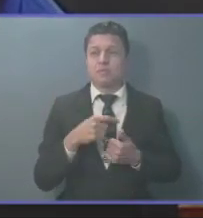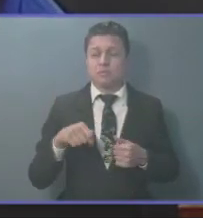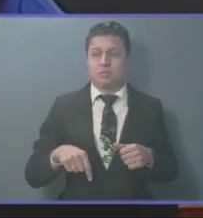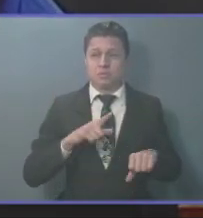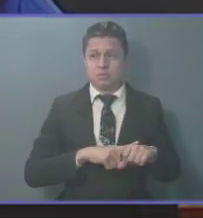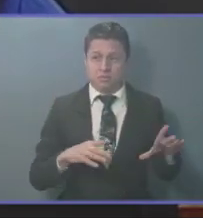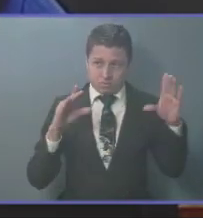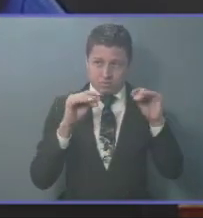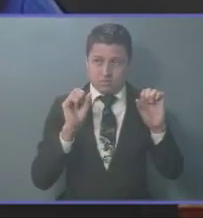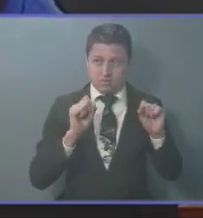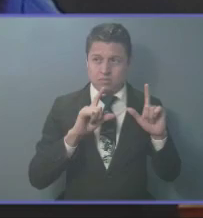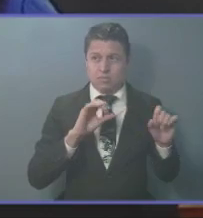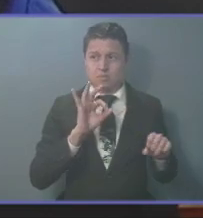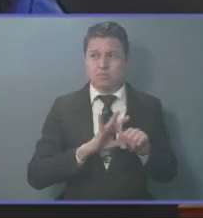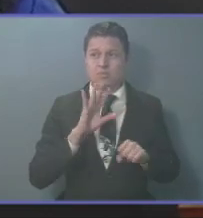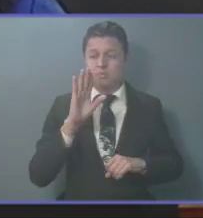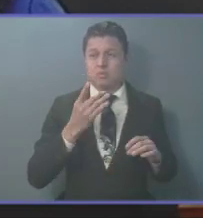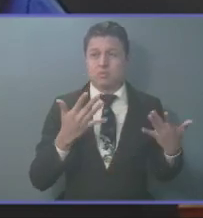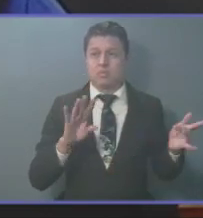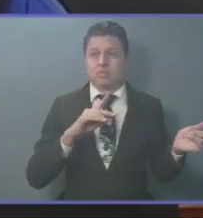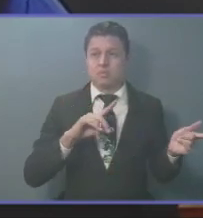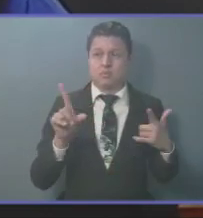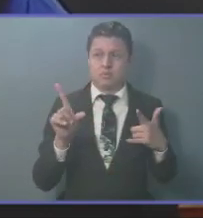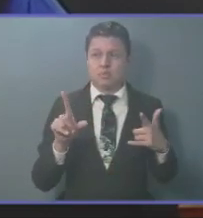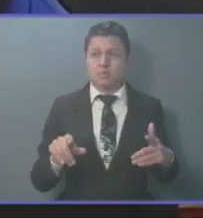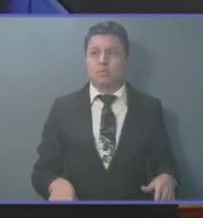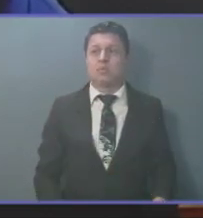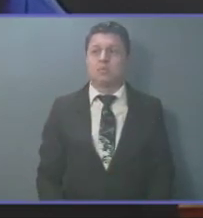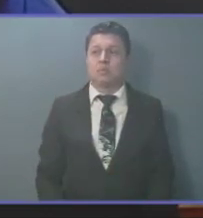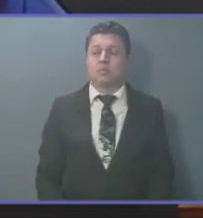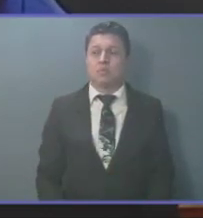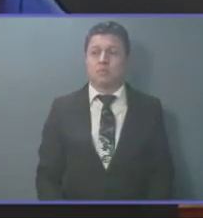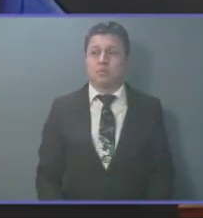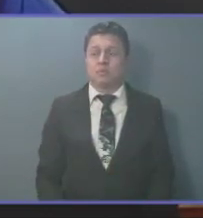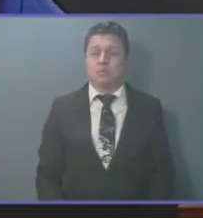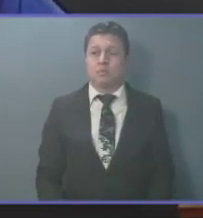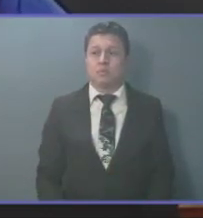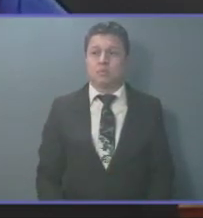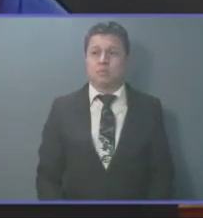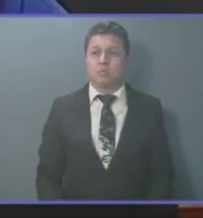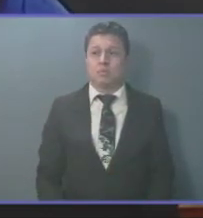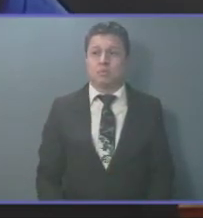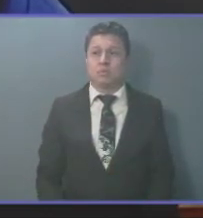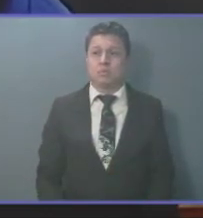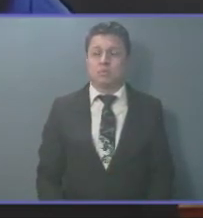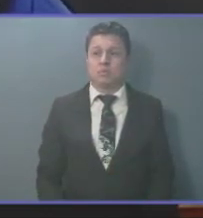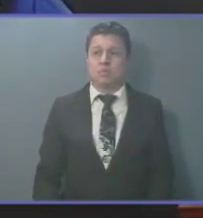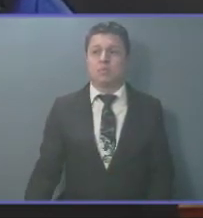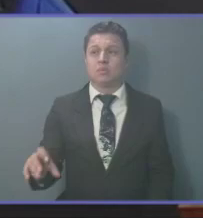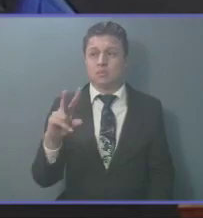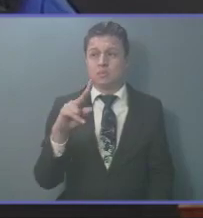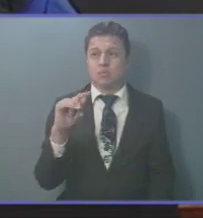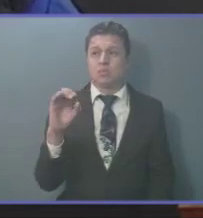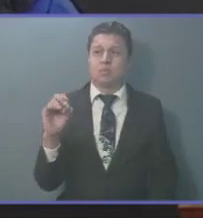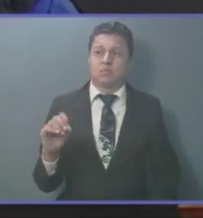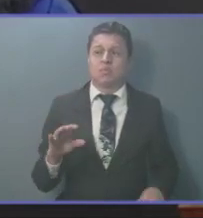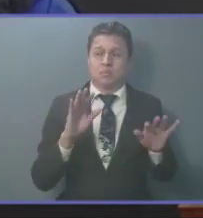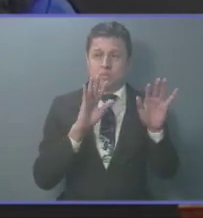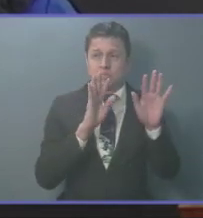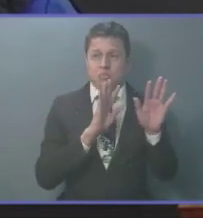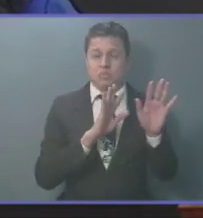noche el veto presidencial, el cual en su conjunto sería el veto número